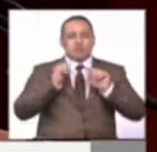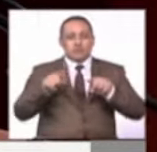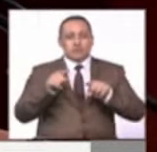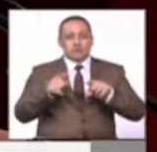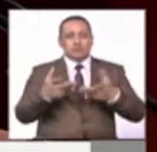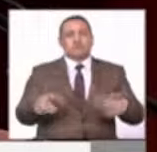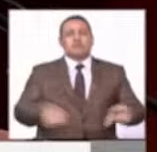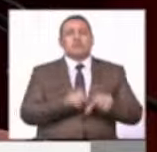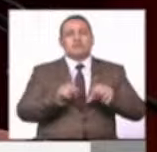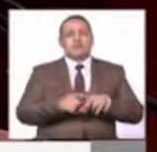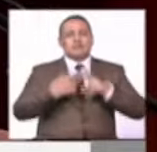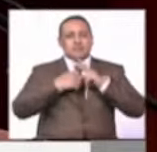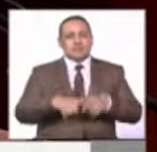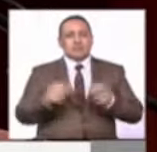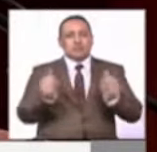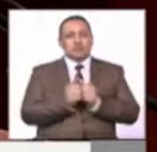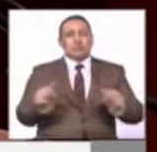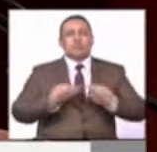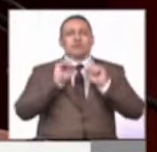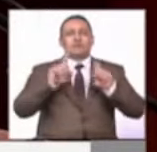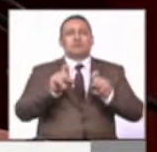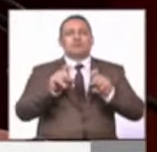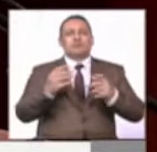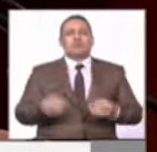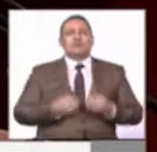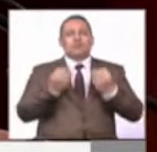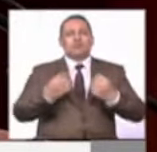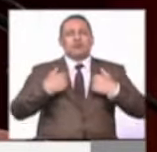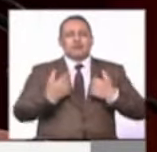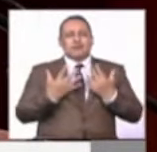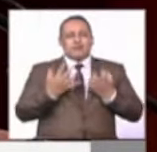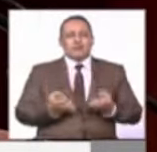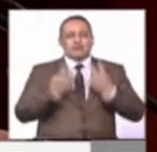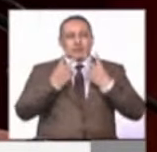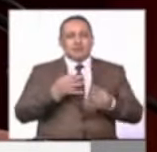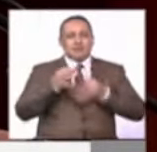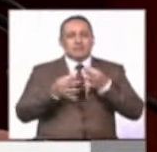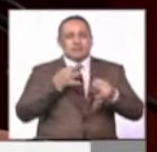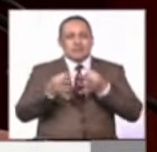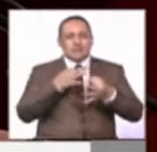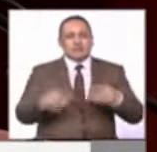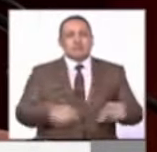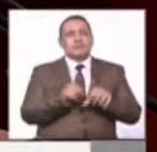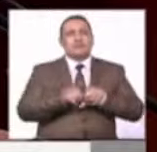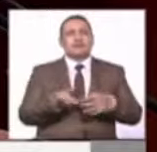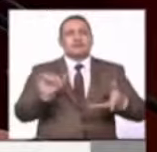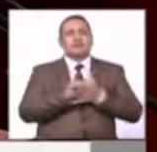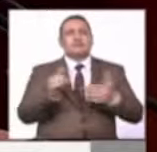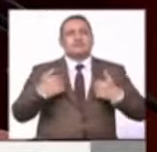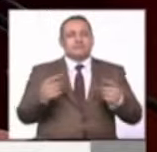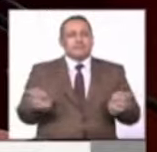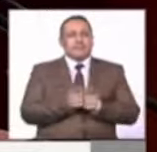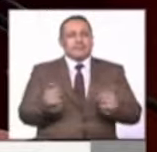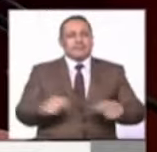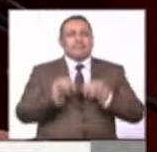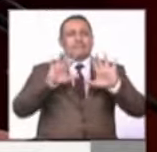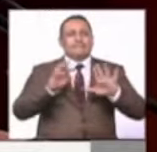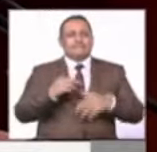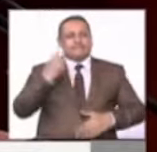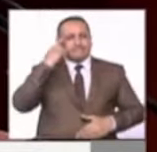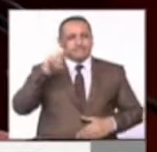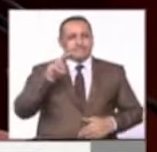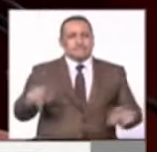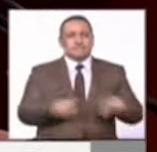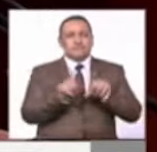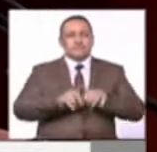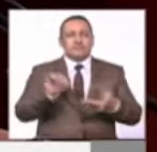razones comenzamos con ese interrogante y lo que queremos es sintetizar estas 10 razones